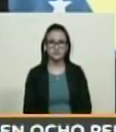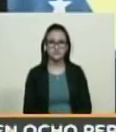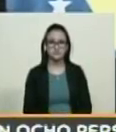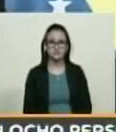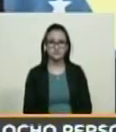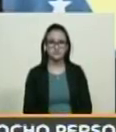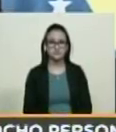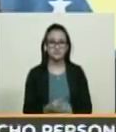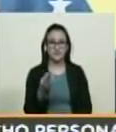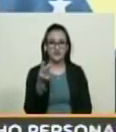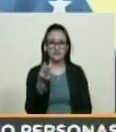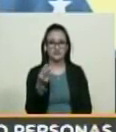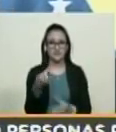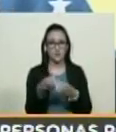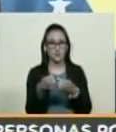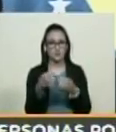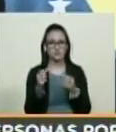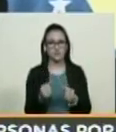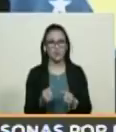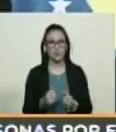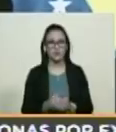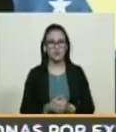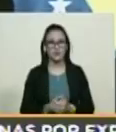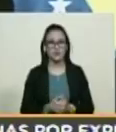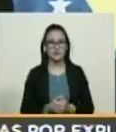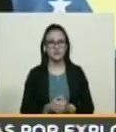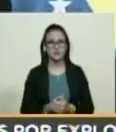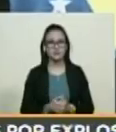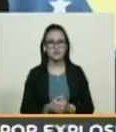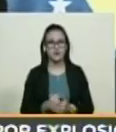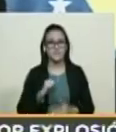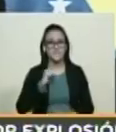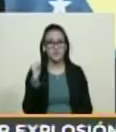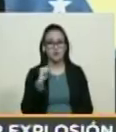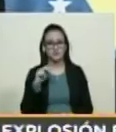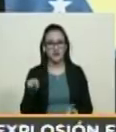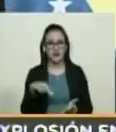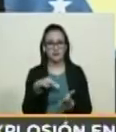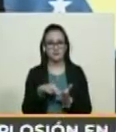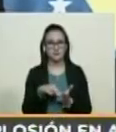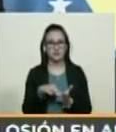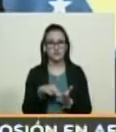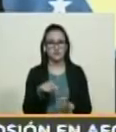donde el tercer anillo de seguridad, dirigido por la Policía Nacional Bolivariana,